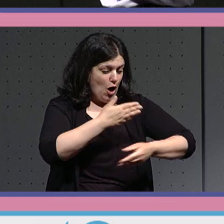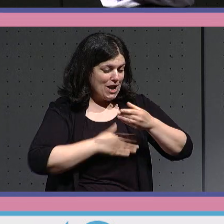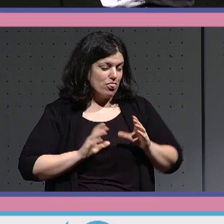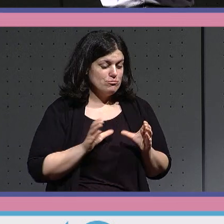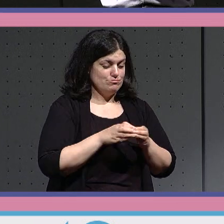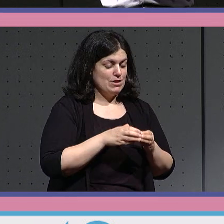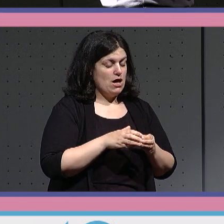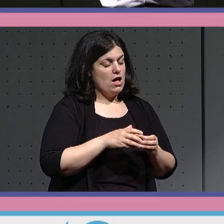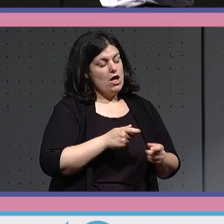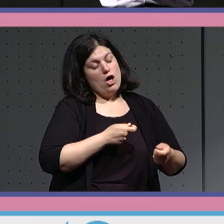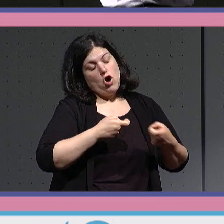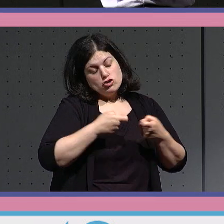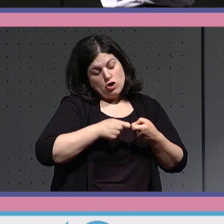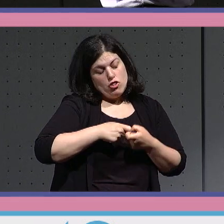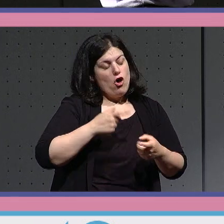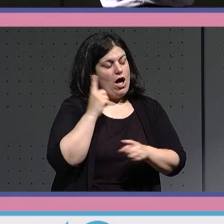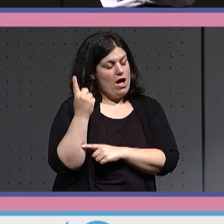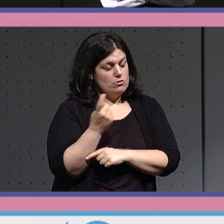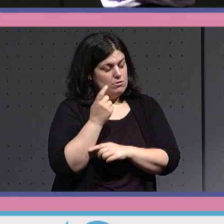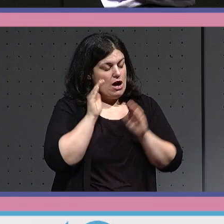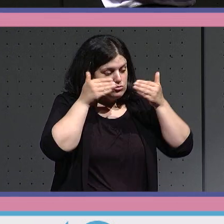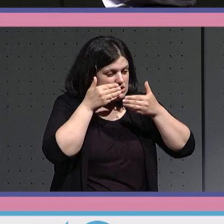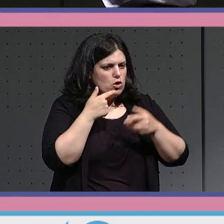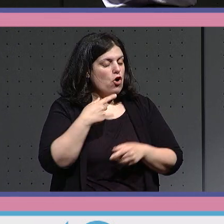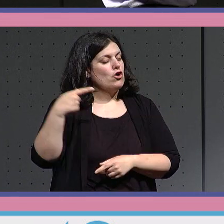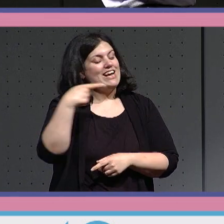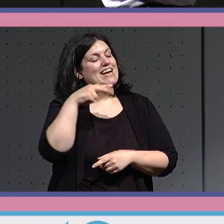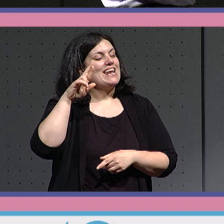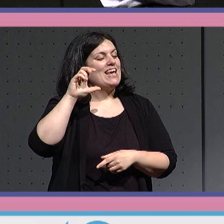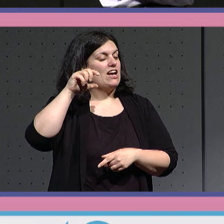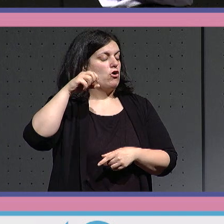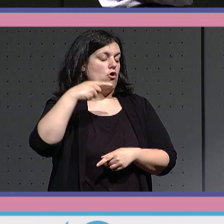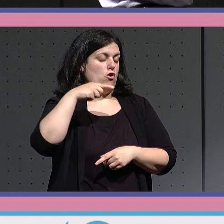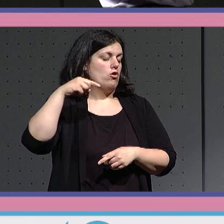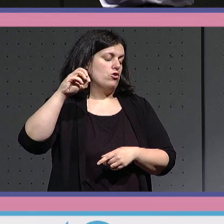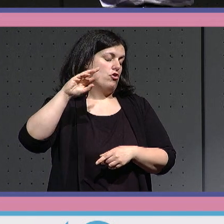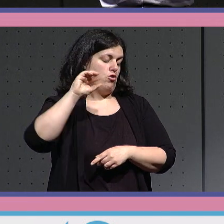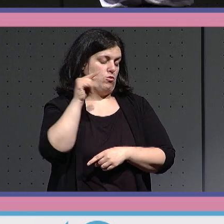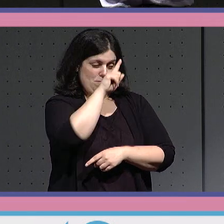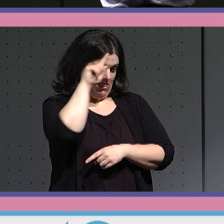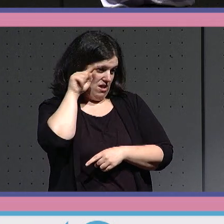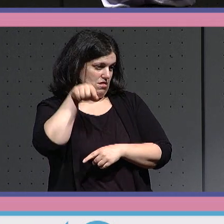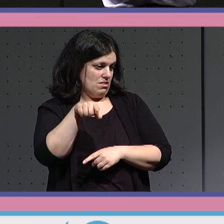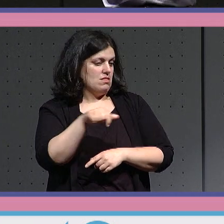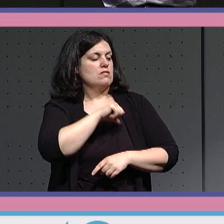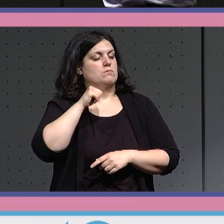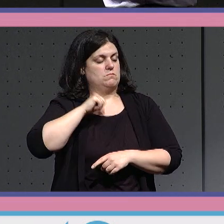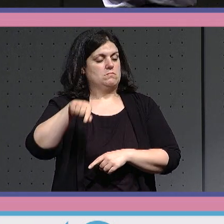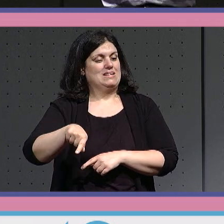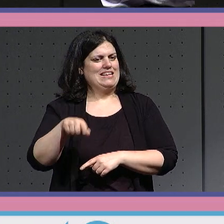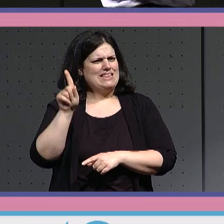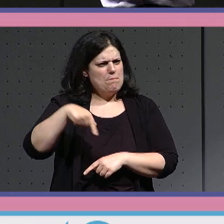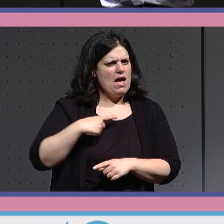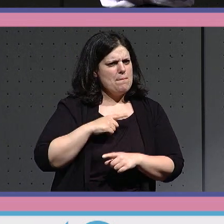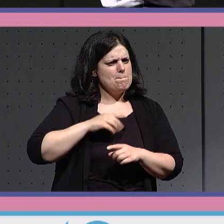Autismo, en nuestro caso con el grupo del Gregorio Marañón. Aquí la verdad que es un placer trabajar con Jesús, los neuropediatras, con